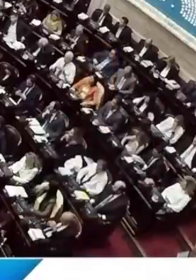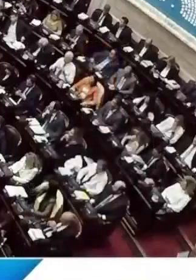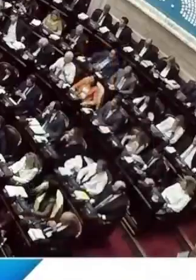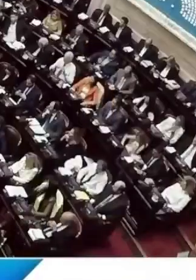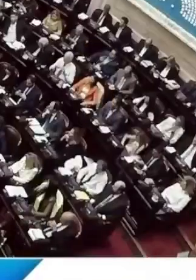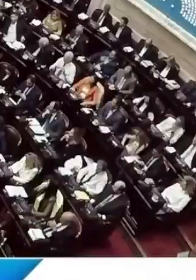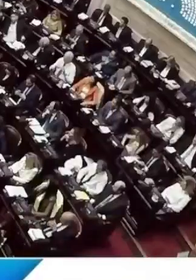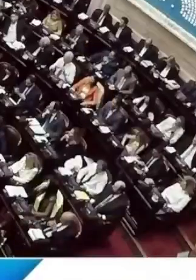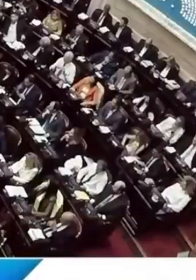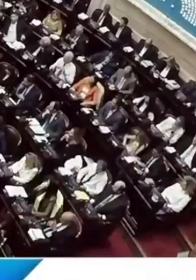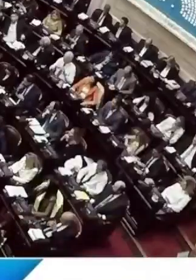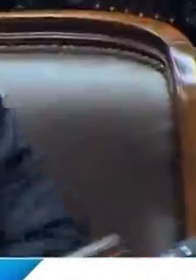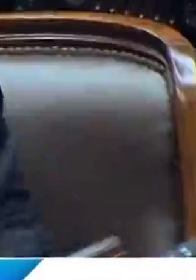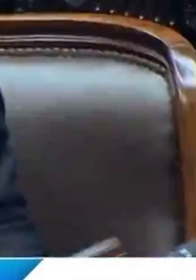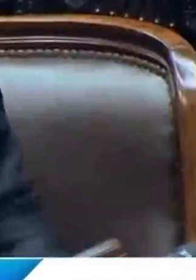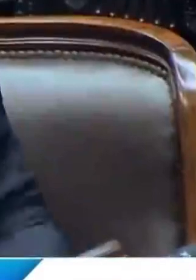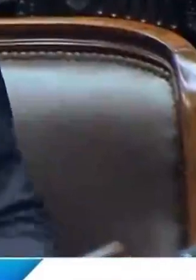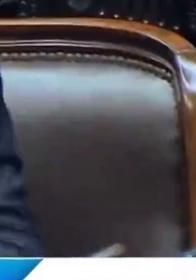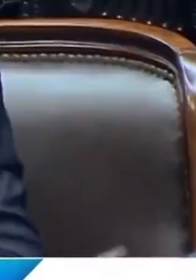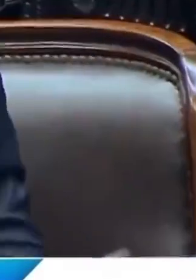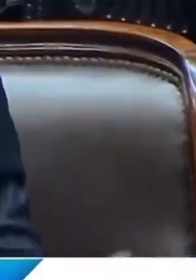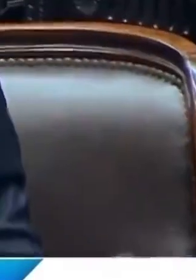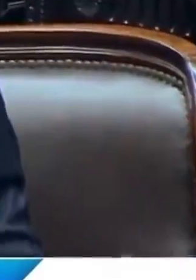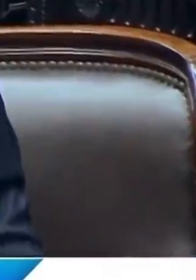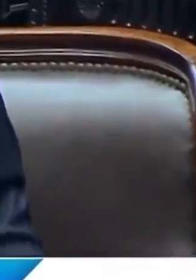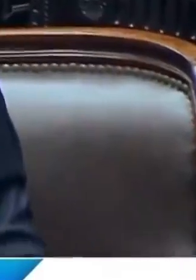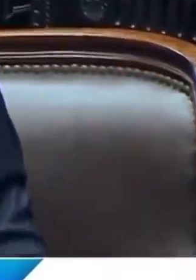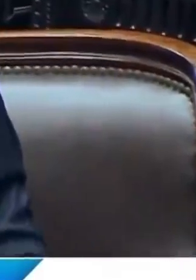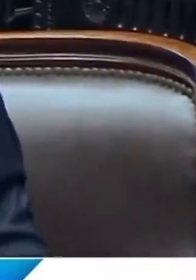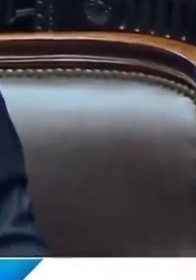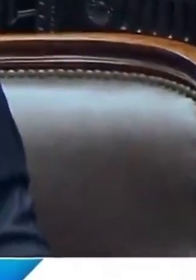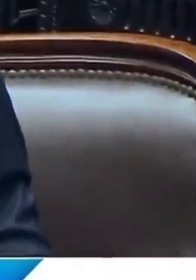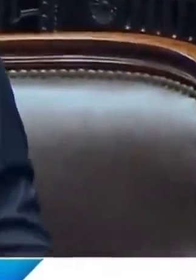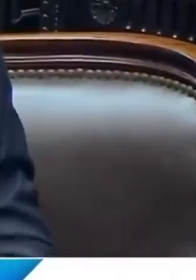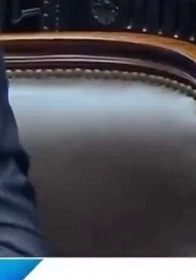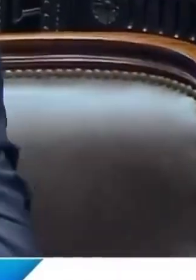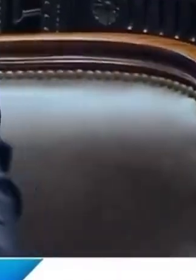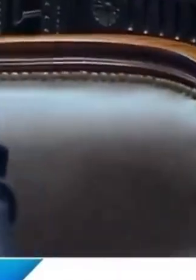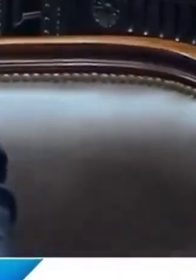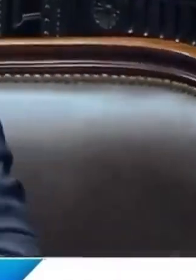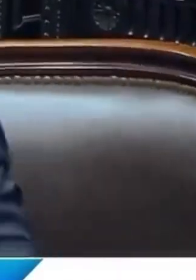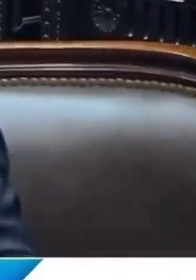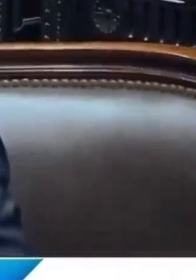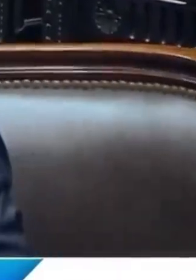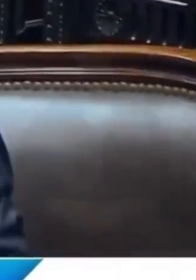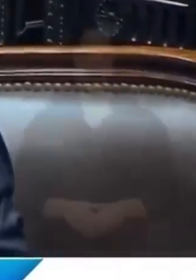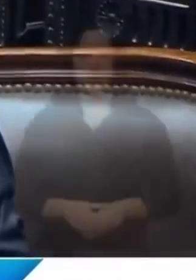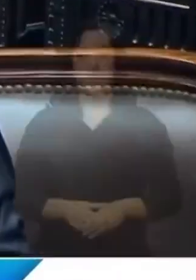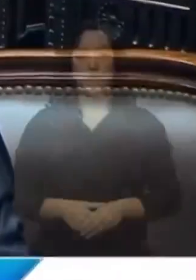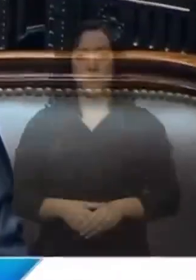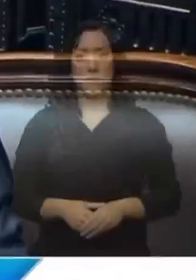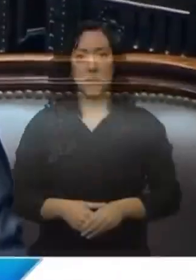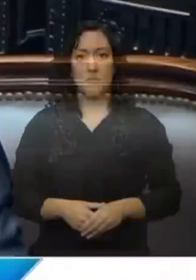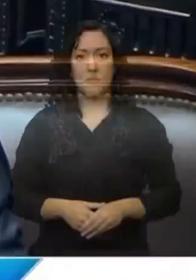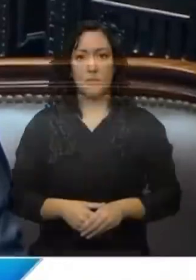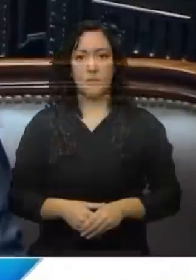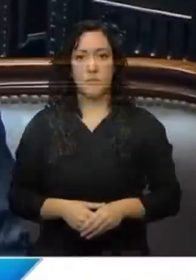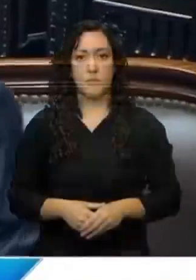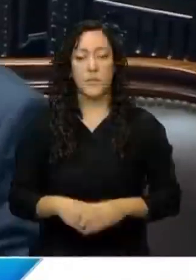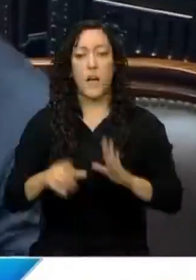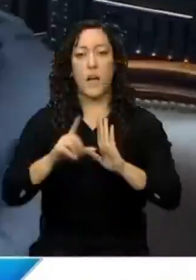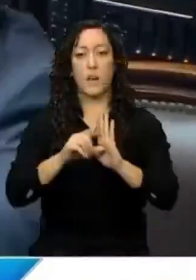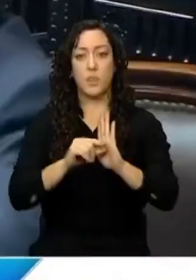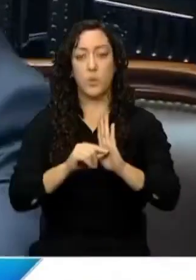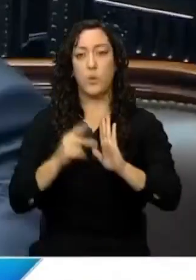Sí, presidente, digamos, para pedirle la votación nominal, como lo manifesté, del artículo